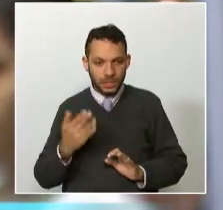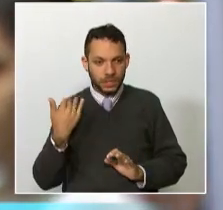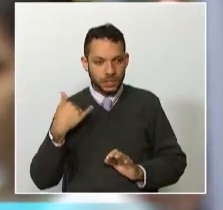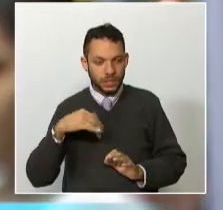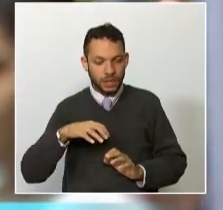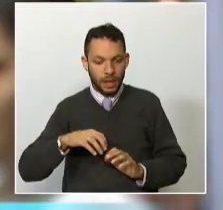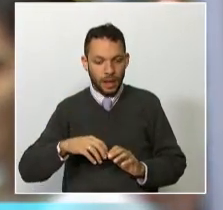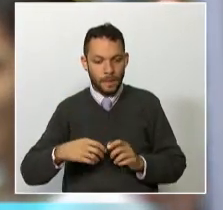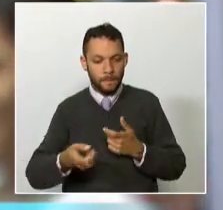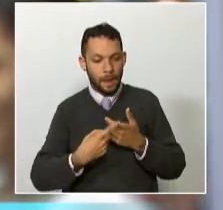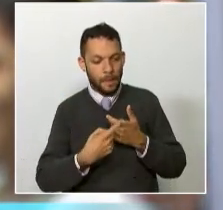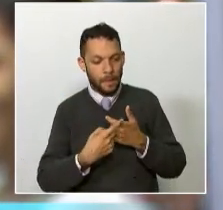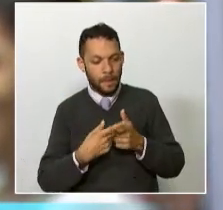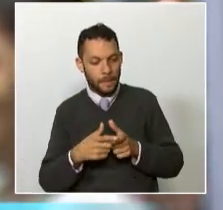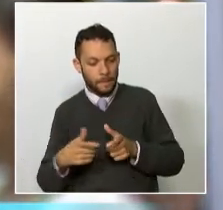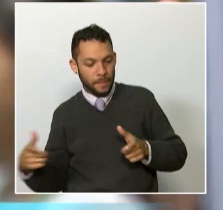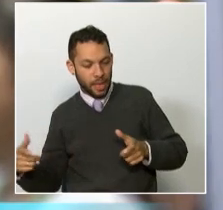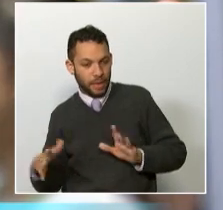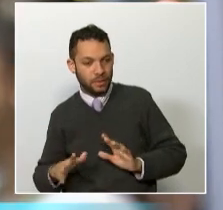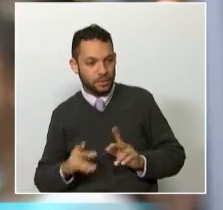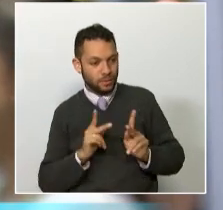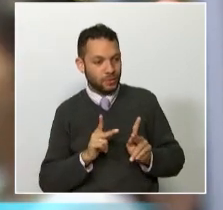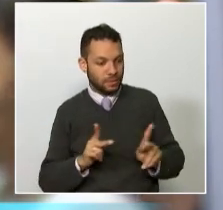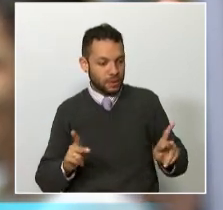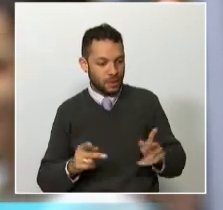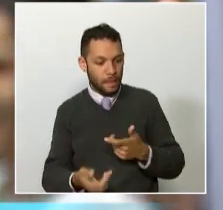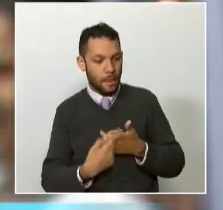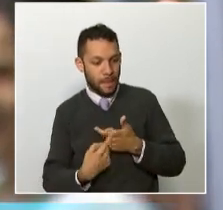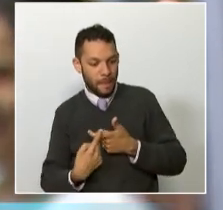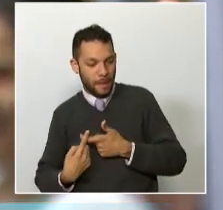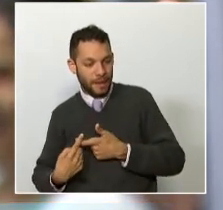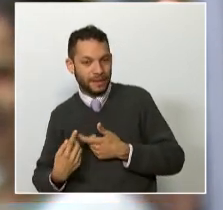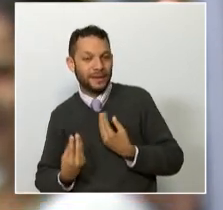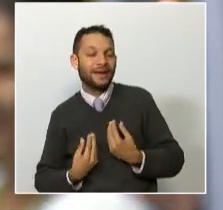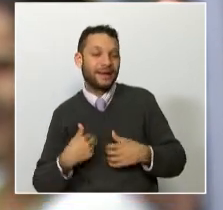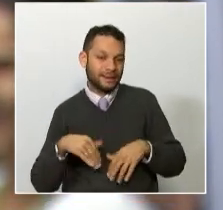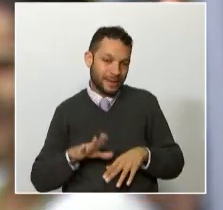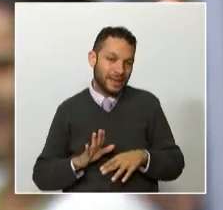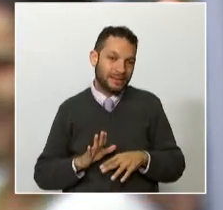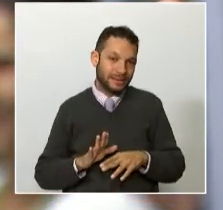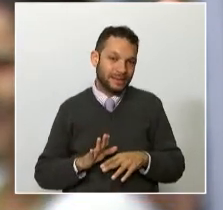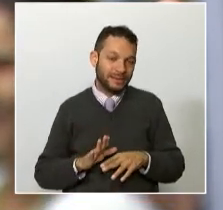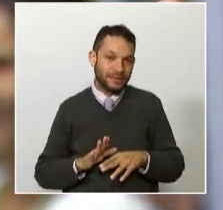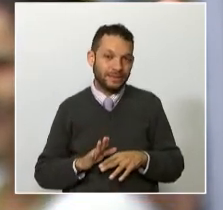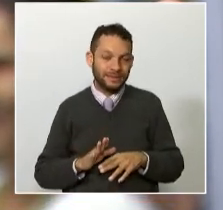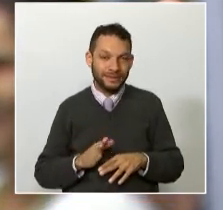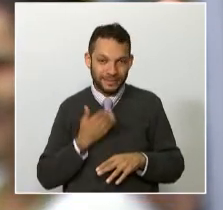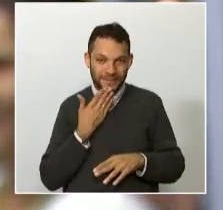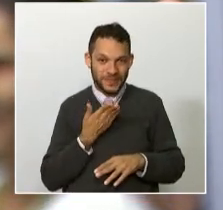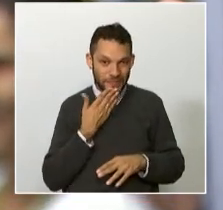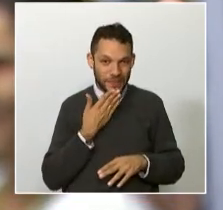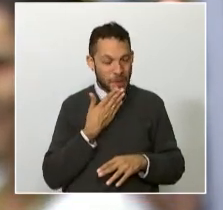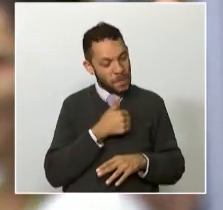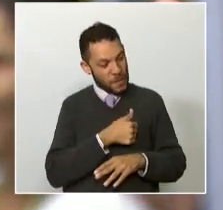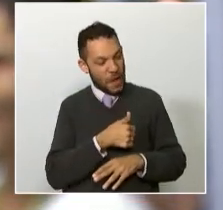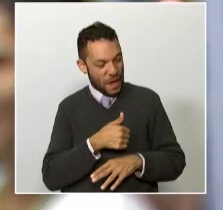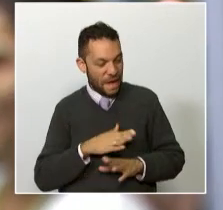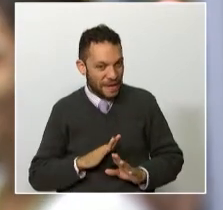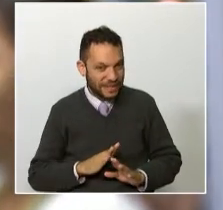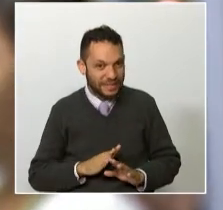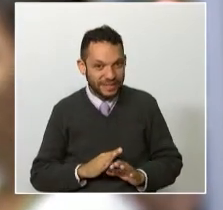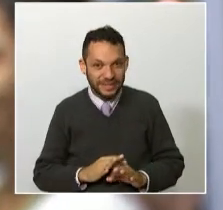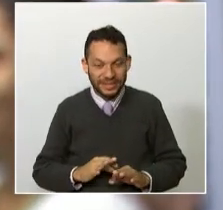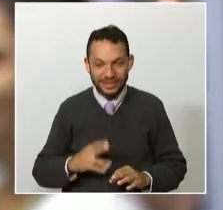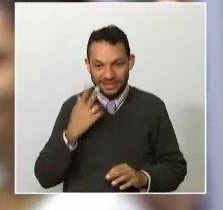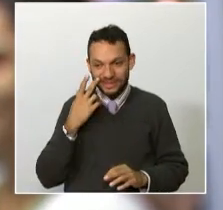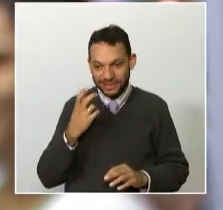el mercado, pues mire, está un poco de gente viéndome. Sí, no, y afortunada es, claro, y afortunada